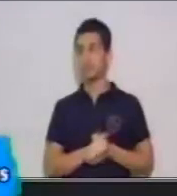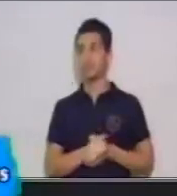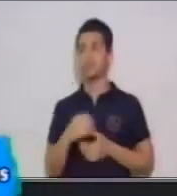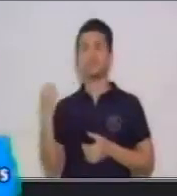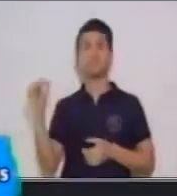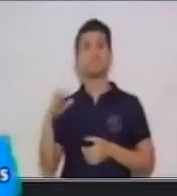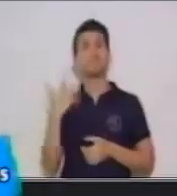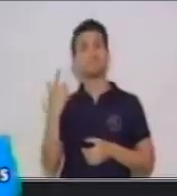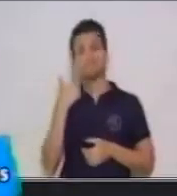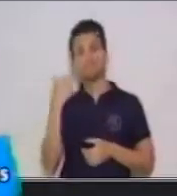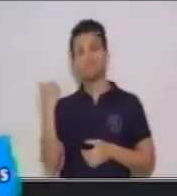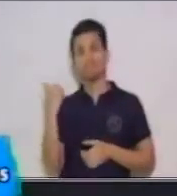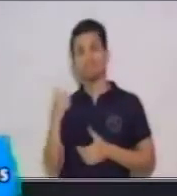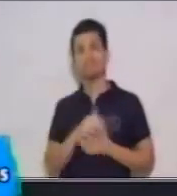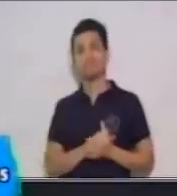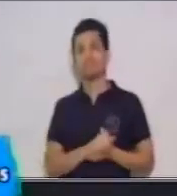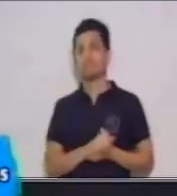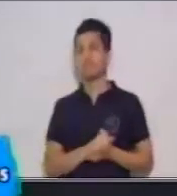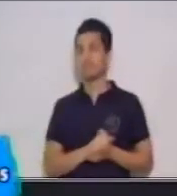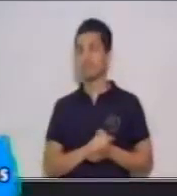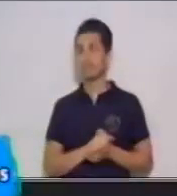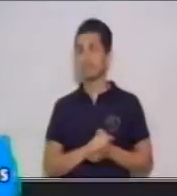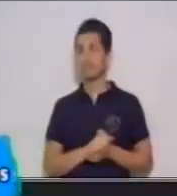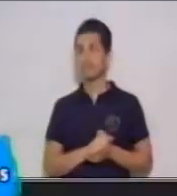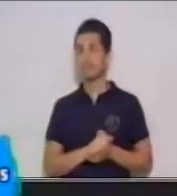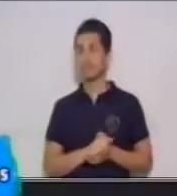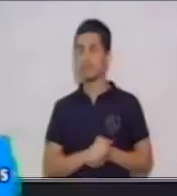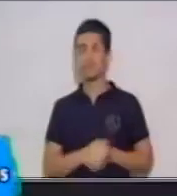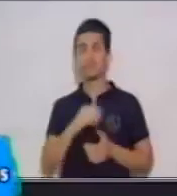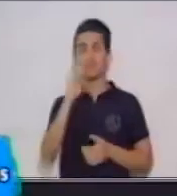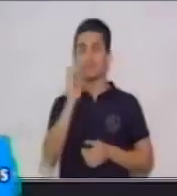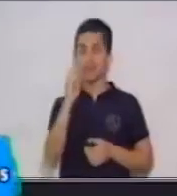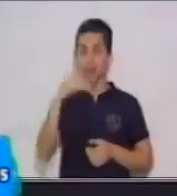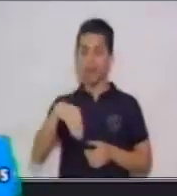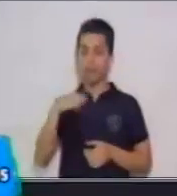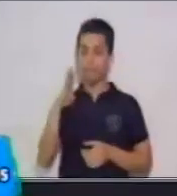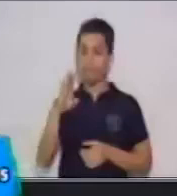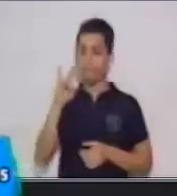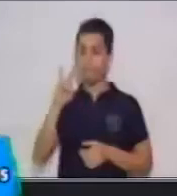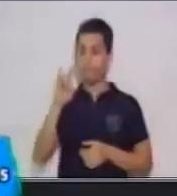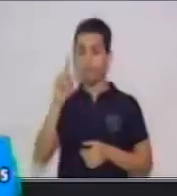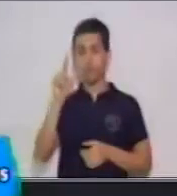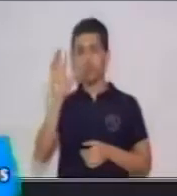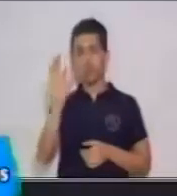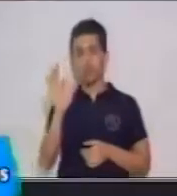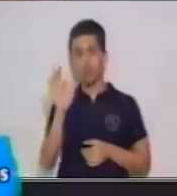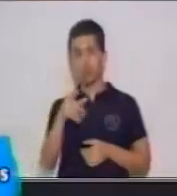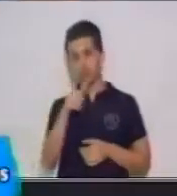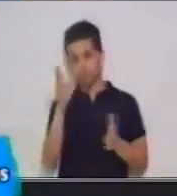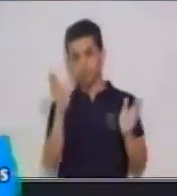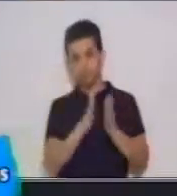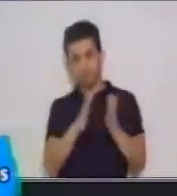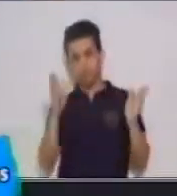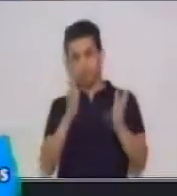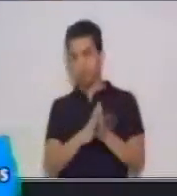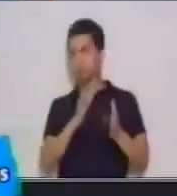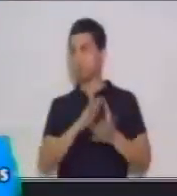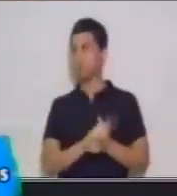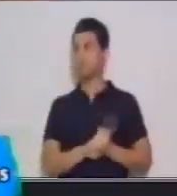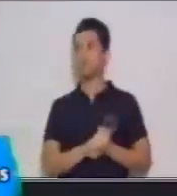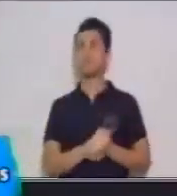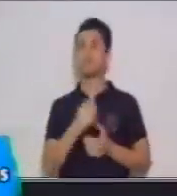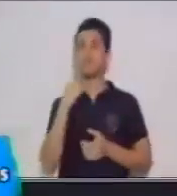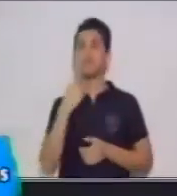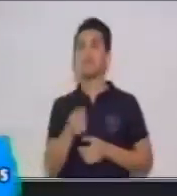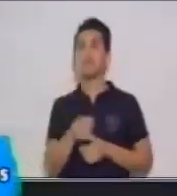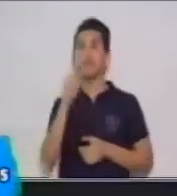este objeto que ves acá. ¿Qué ves? Un embudo. Digamos con aplausos la palabra